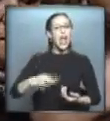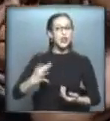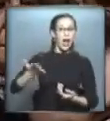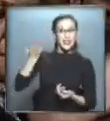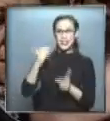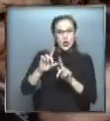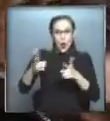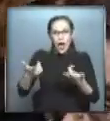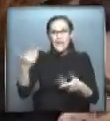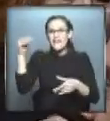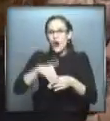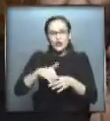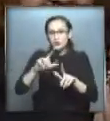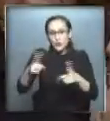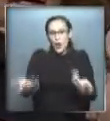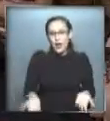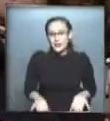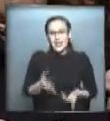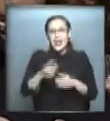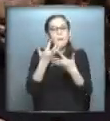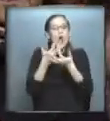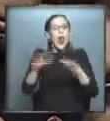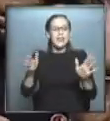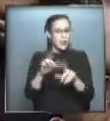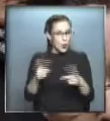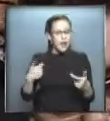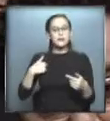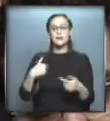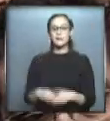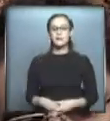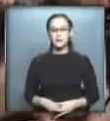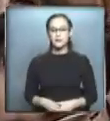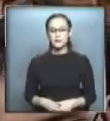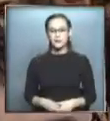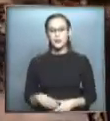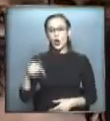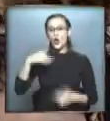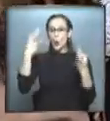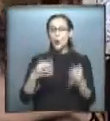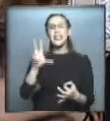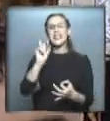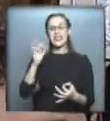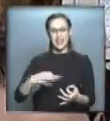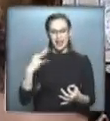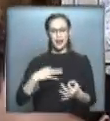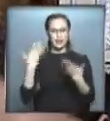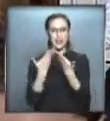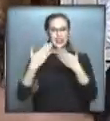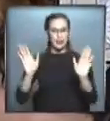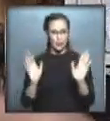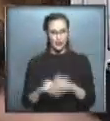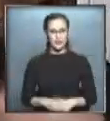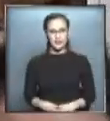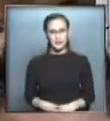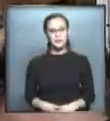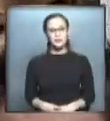existía esto. Recién pudimos hacerlo a partir del año 83 y estamos cumpliendo 30 años de eso. Pero además es una gran